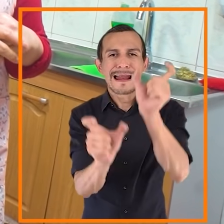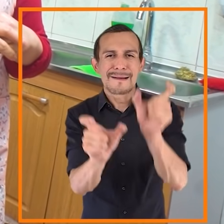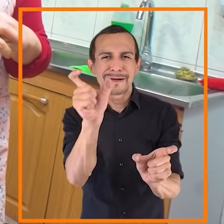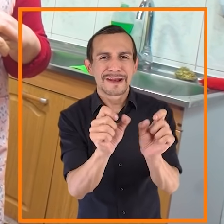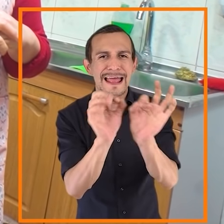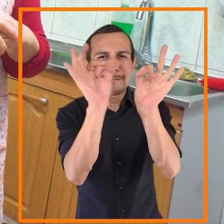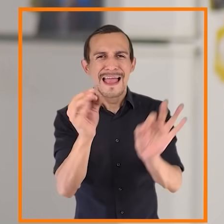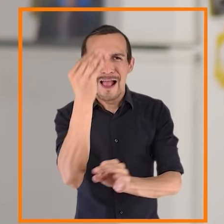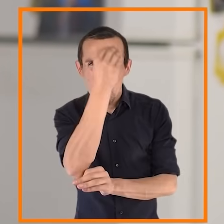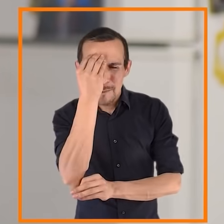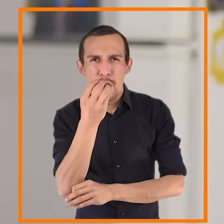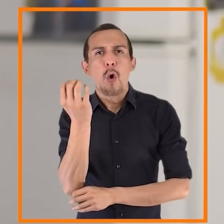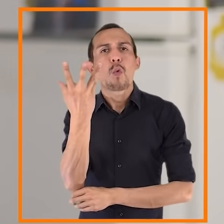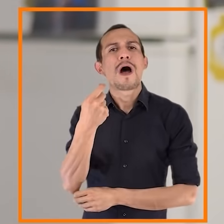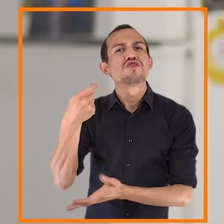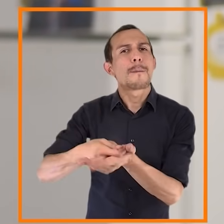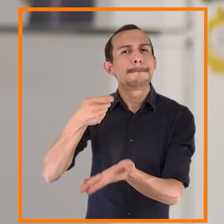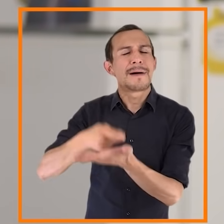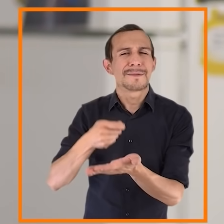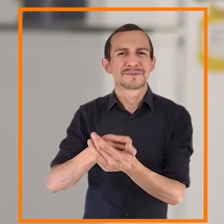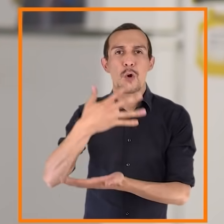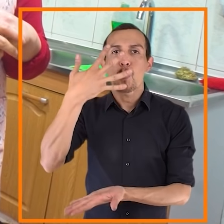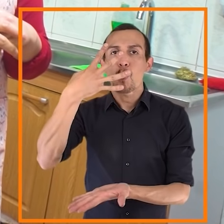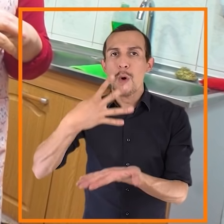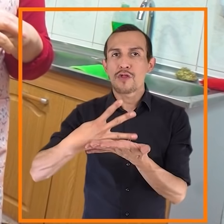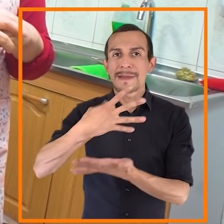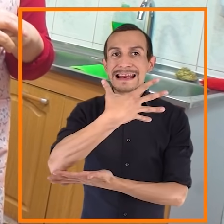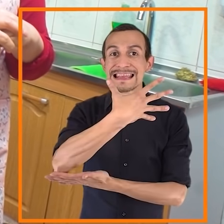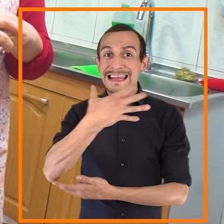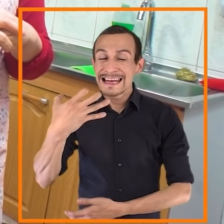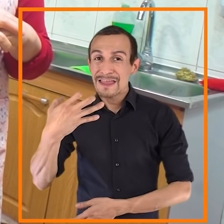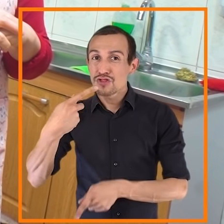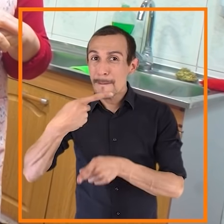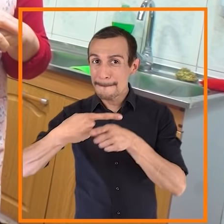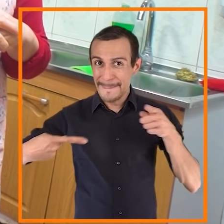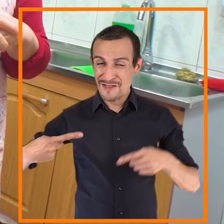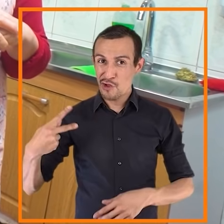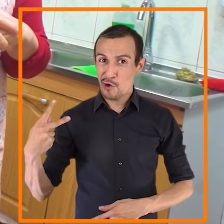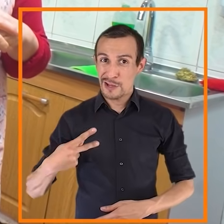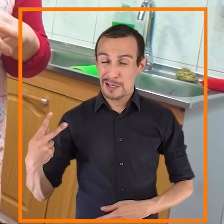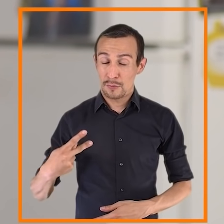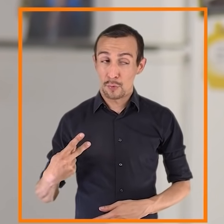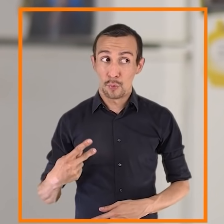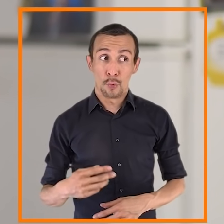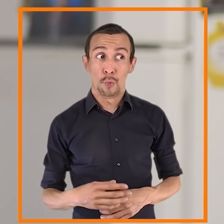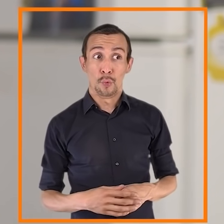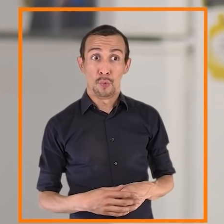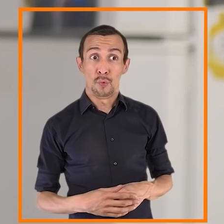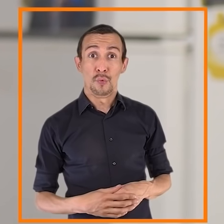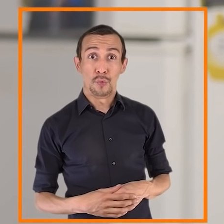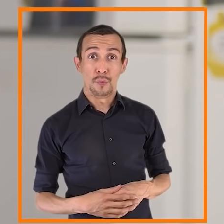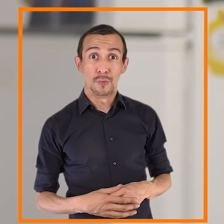para fenilketonúrico. ¿Y cuánto valen? Esos valen 4.500 el medio kilo.